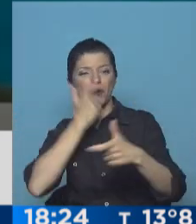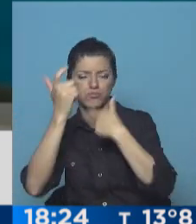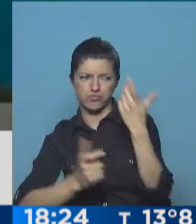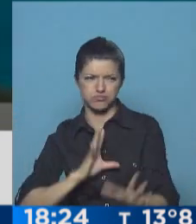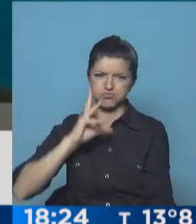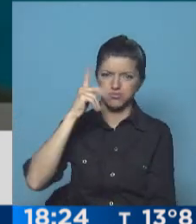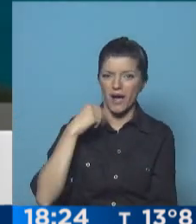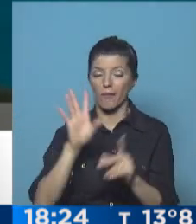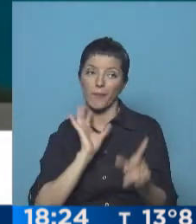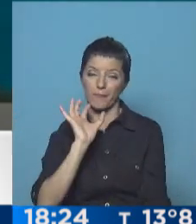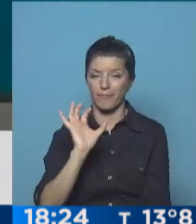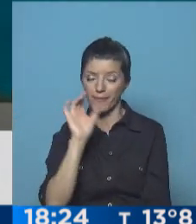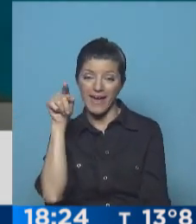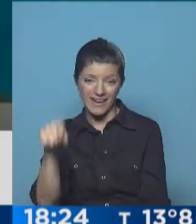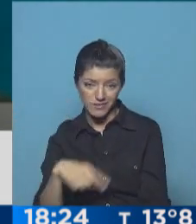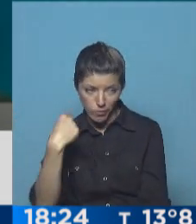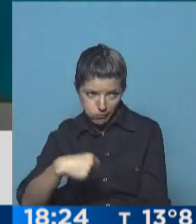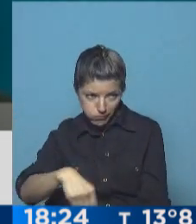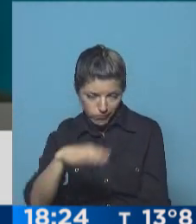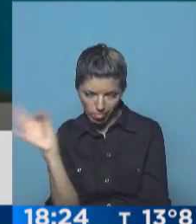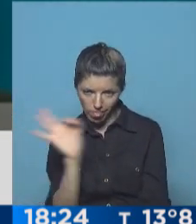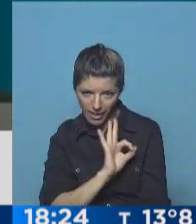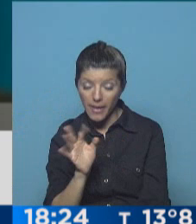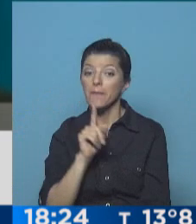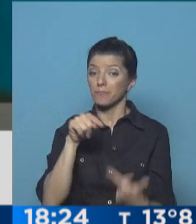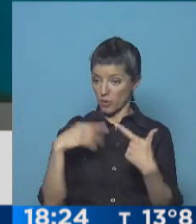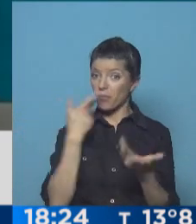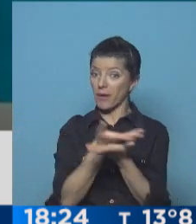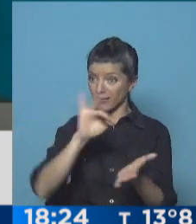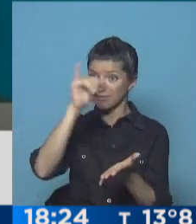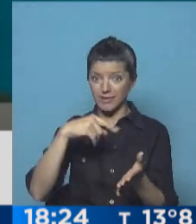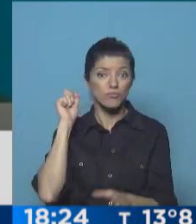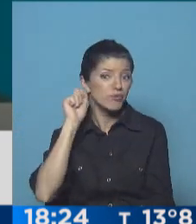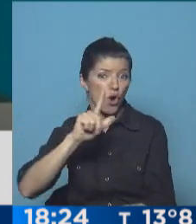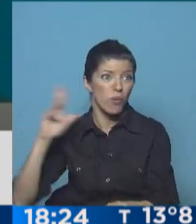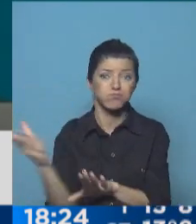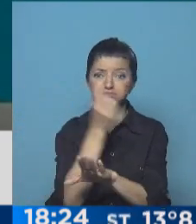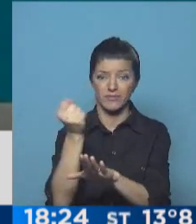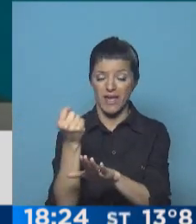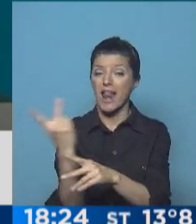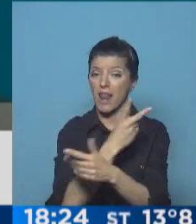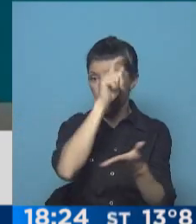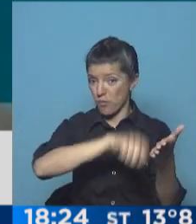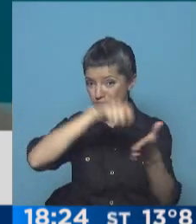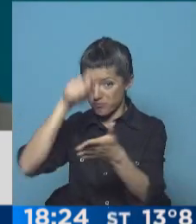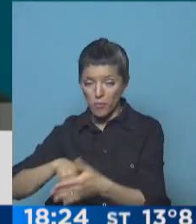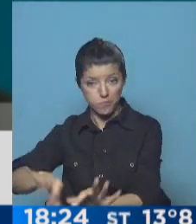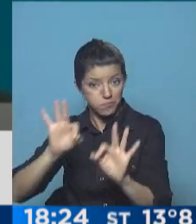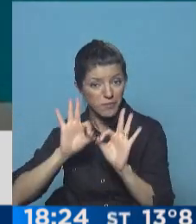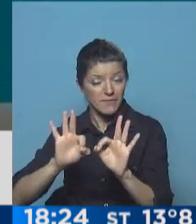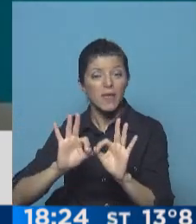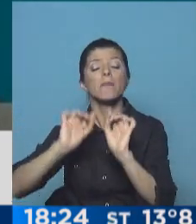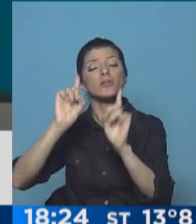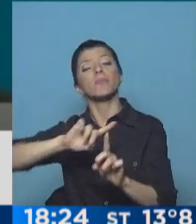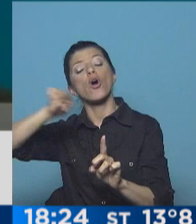mofaban, se burlaban de que esas obras no se iban a hacer. No solo que se hicieron las obras de los dos actas de reparación histórica, hicimos obras que ni siquiera